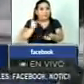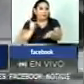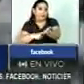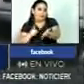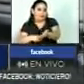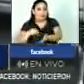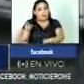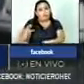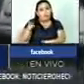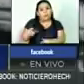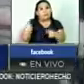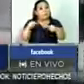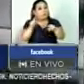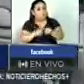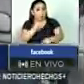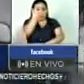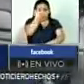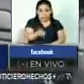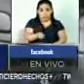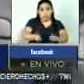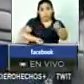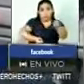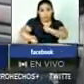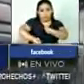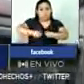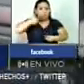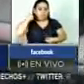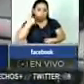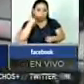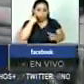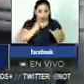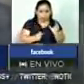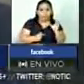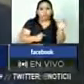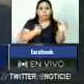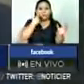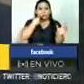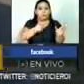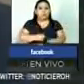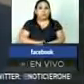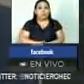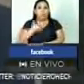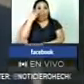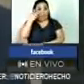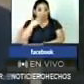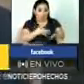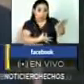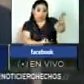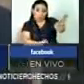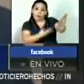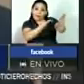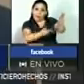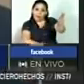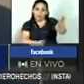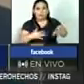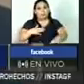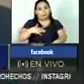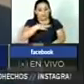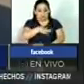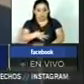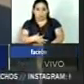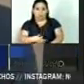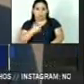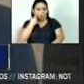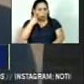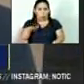siempre y cuando los conductores estén debidamente identificados. Si ellos tienen una carta por ejemplo o tienen un carnet que